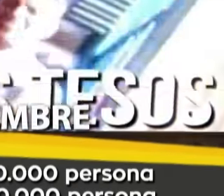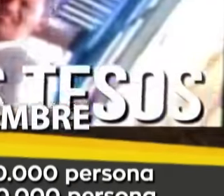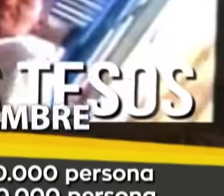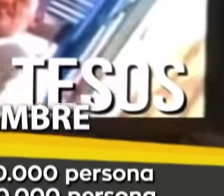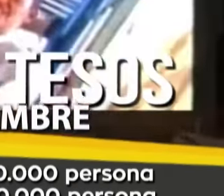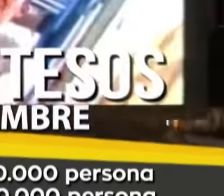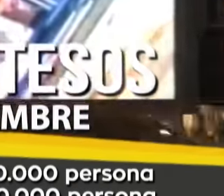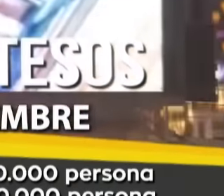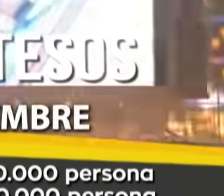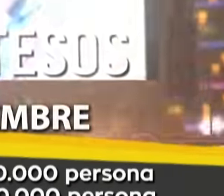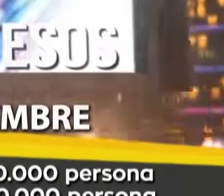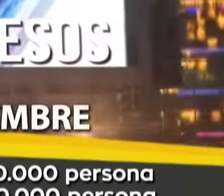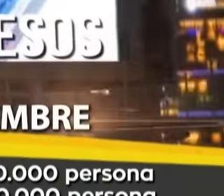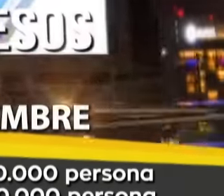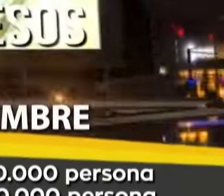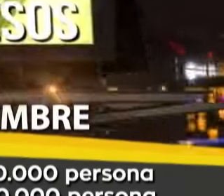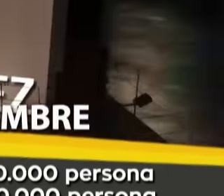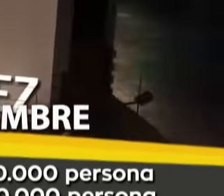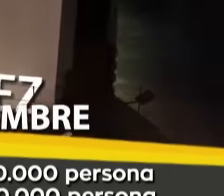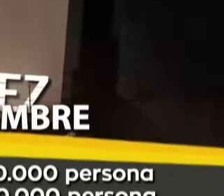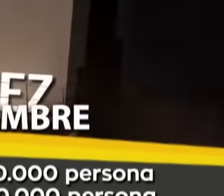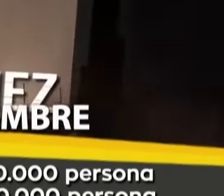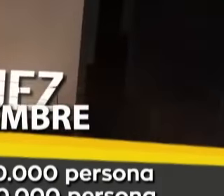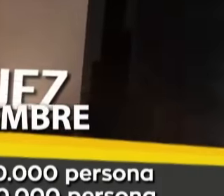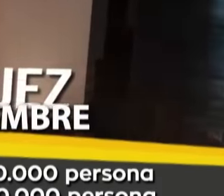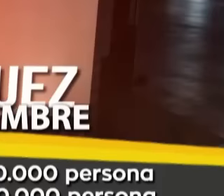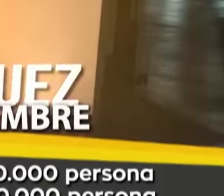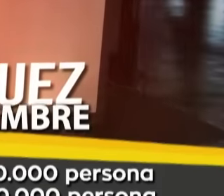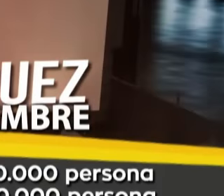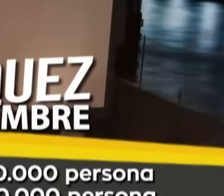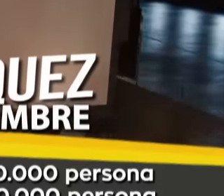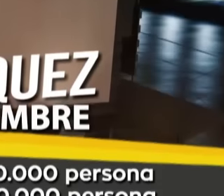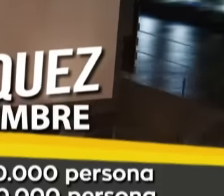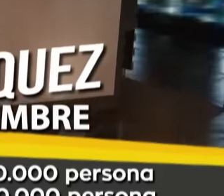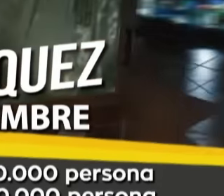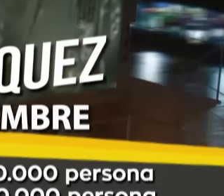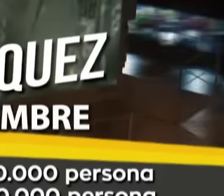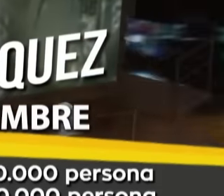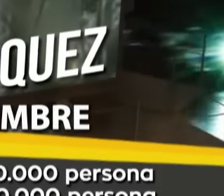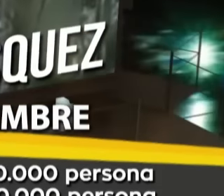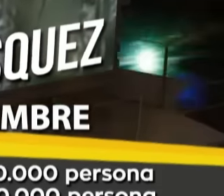Grupo y sus Tesos y Aníbal Velázquez.